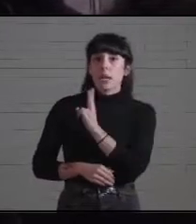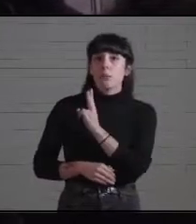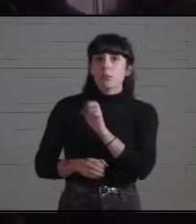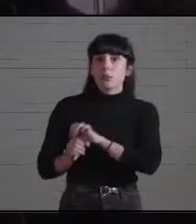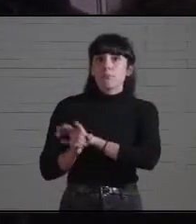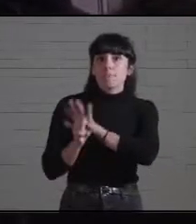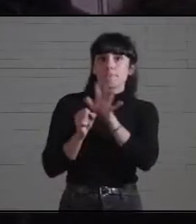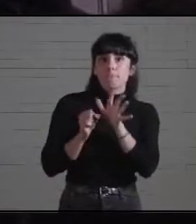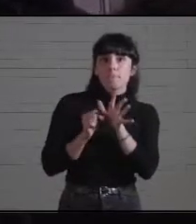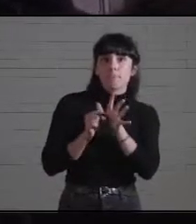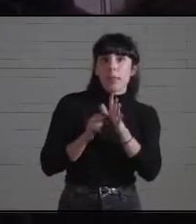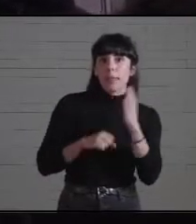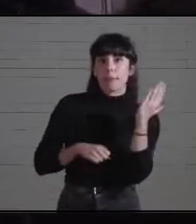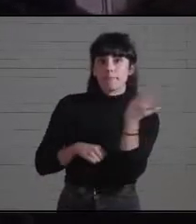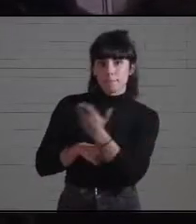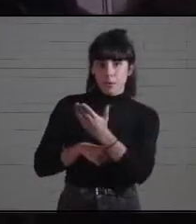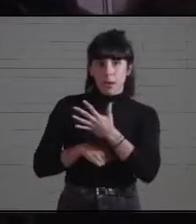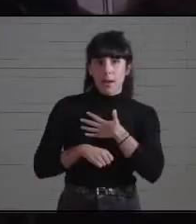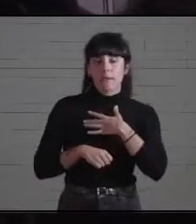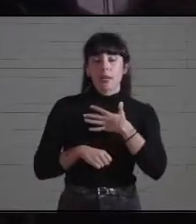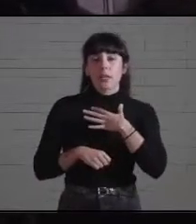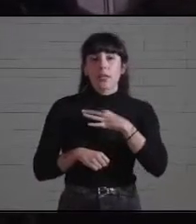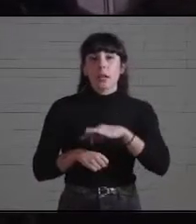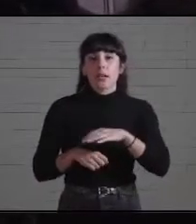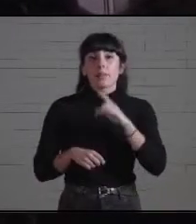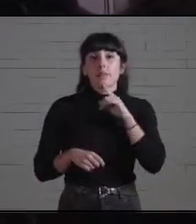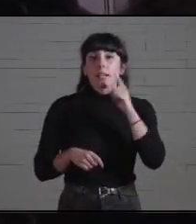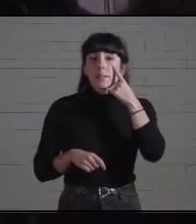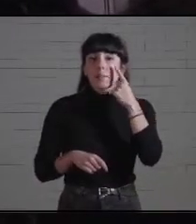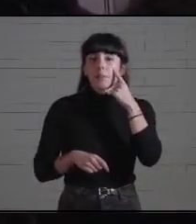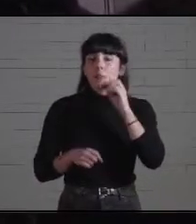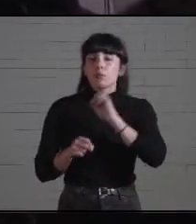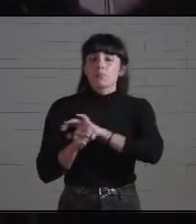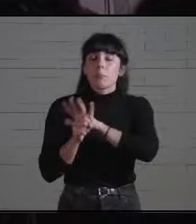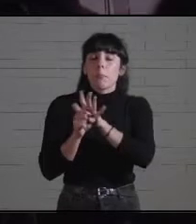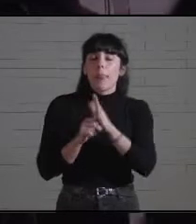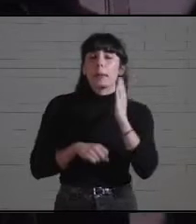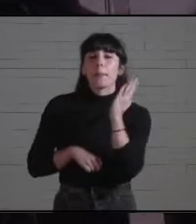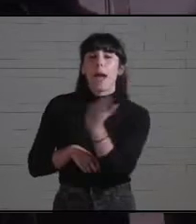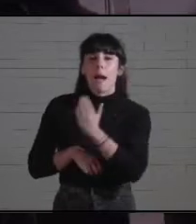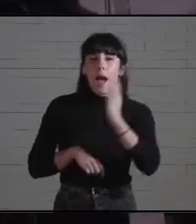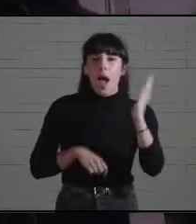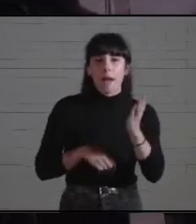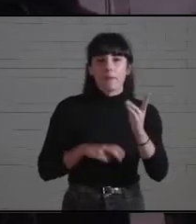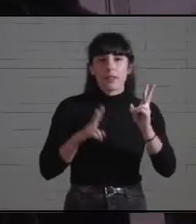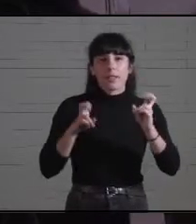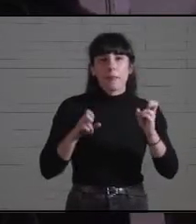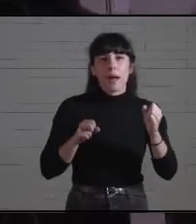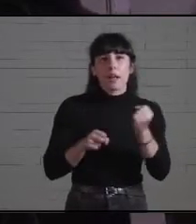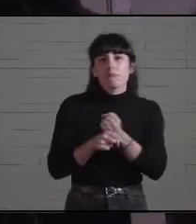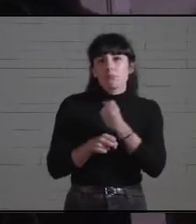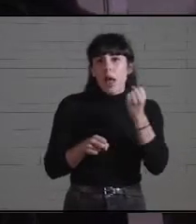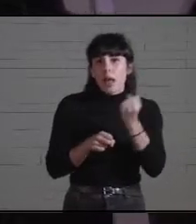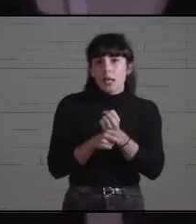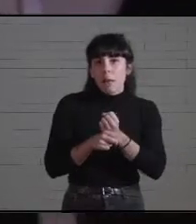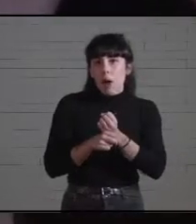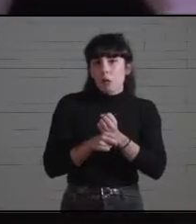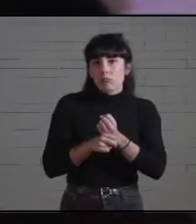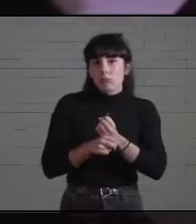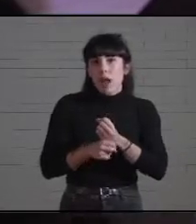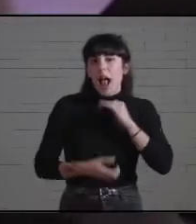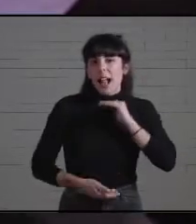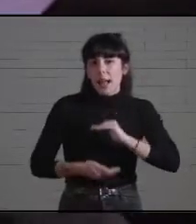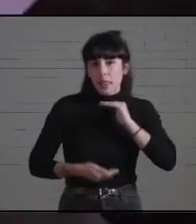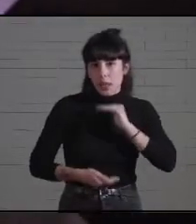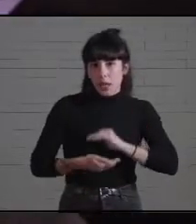fuerte. La pandemia ha afectado la intensidad laboral, aparte un poco al desempleo, sobre todo a la